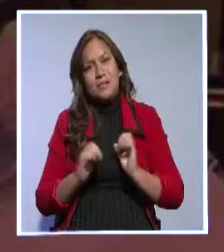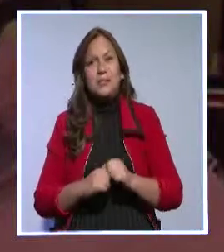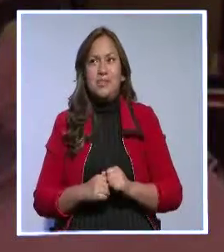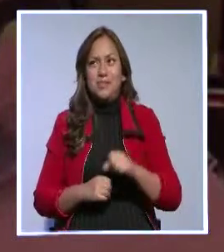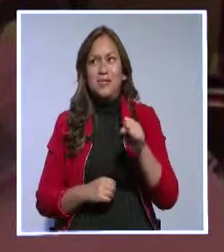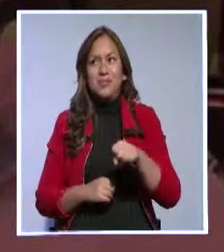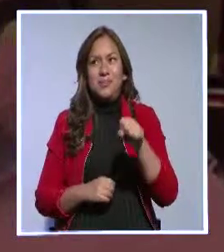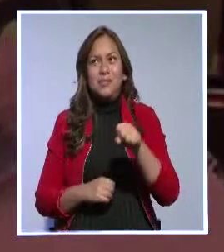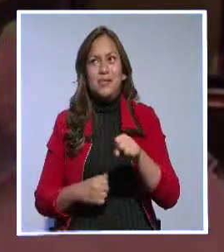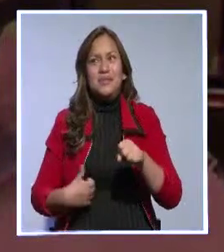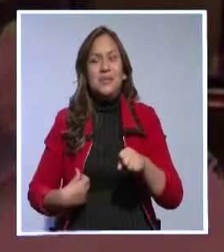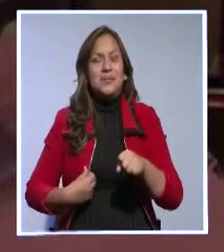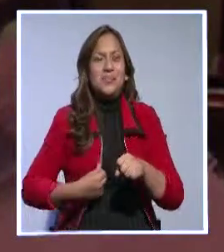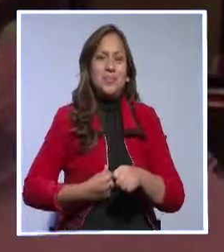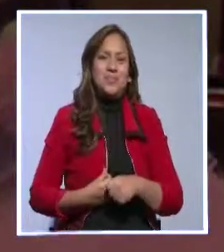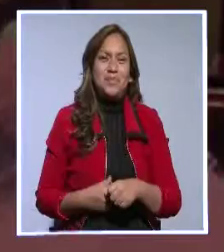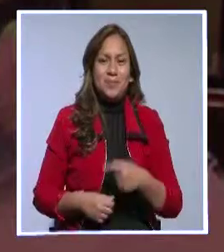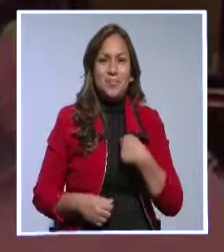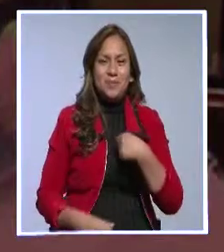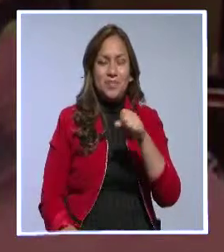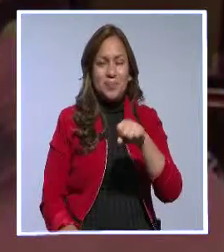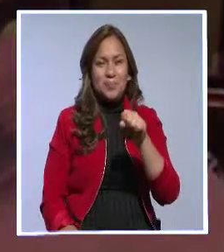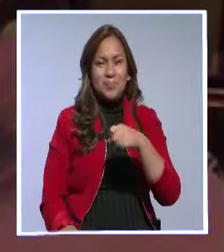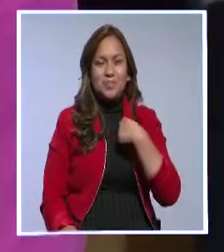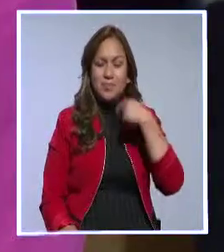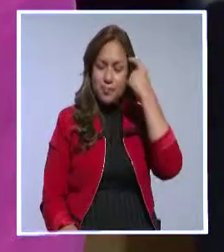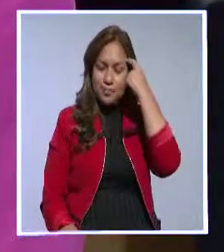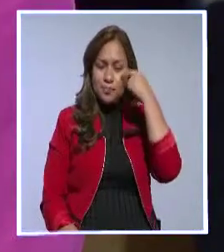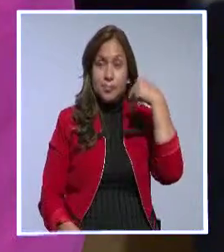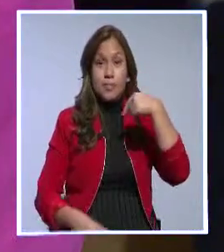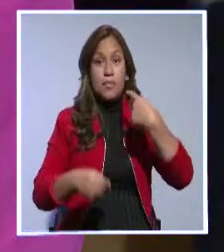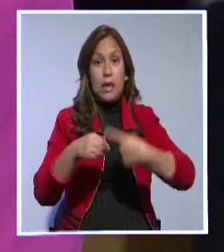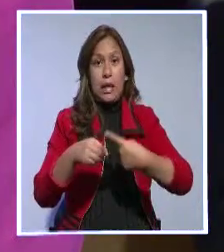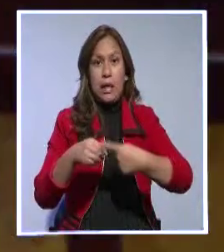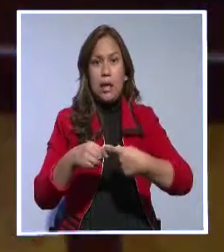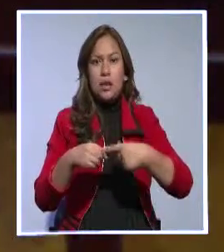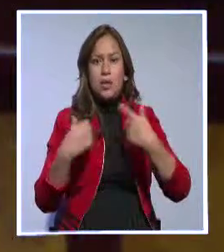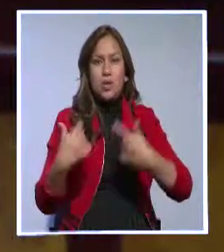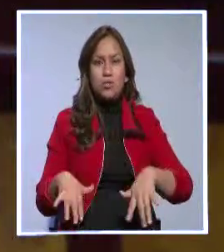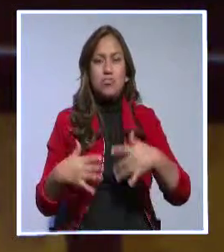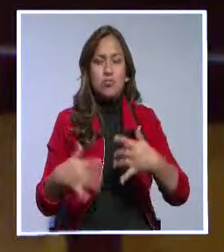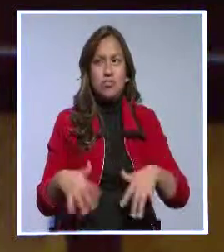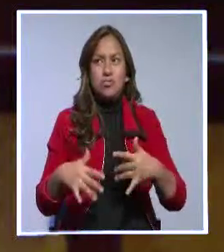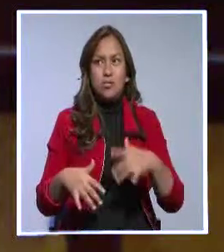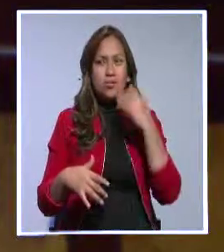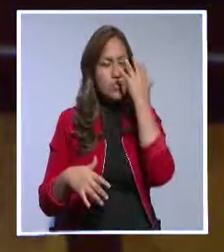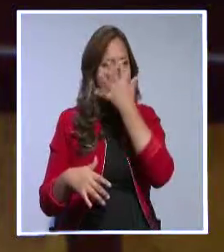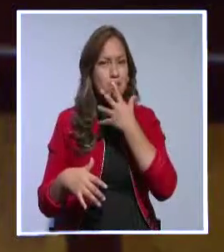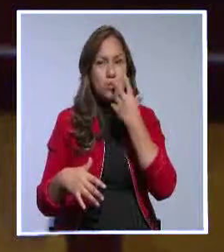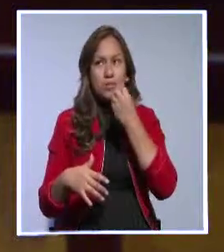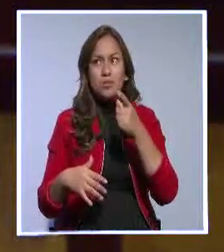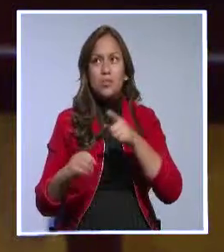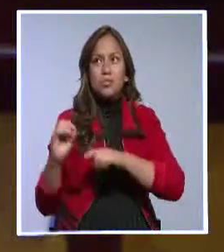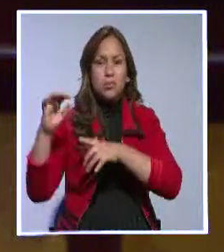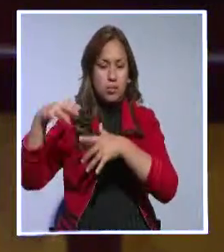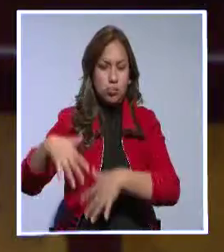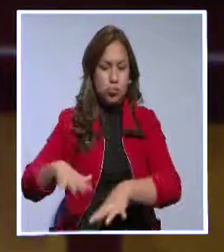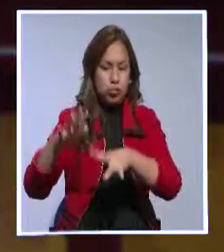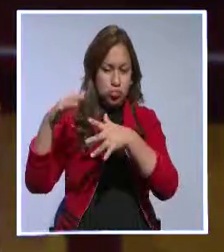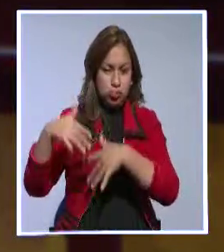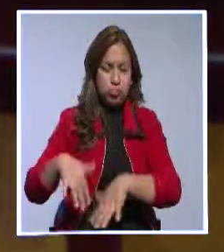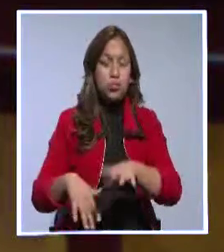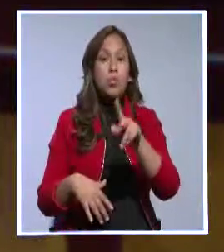otra cosa mira yo pienso que quitó tiene maravillas escondidas nadie sabe por ejemplo de las cascadas de impacto